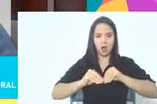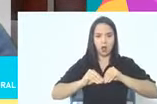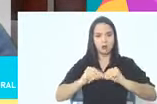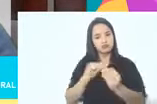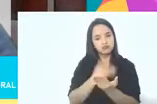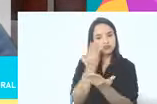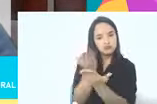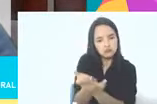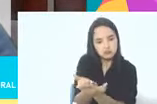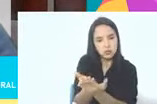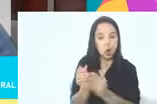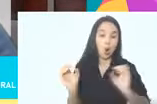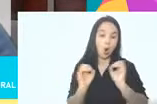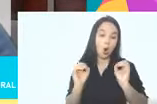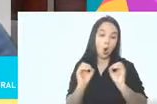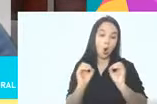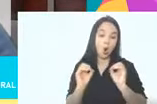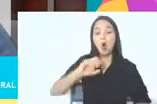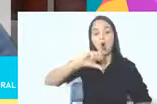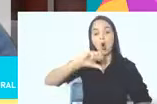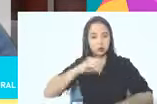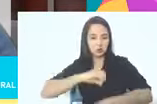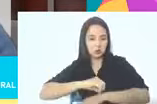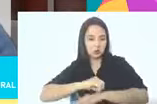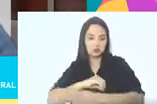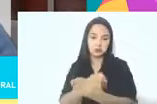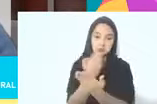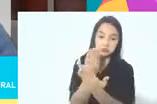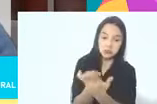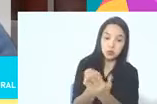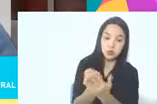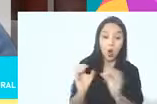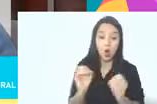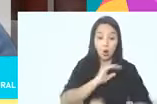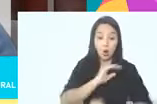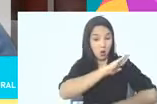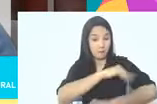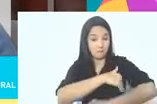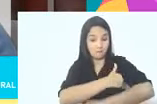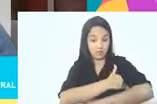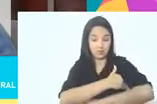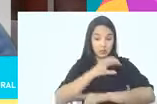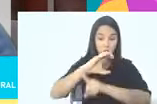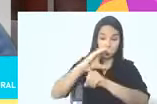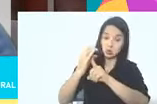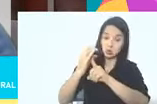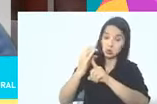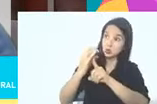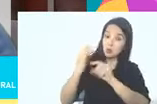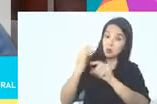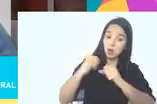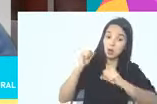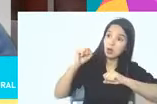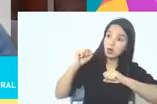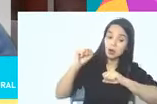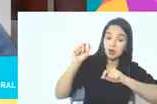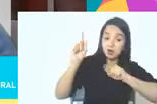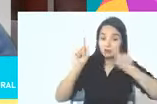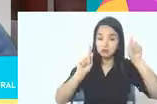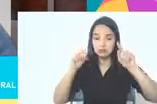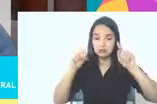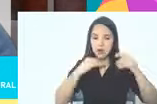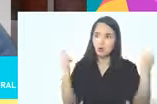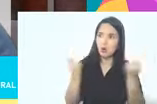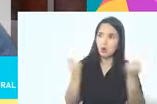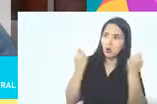procesos culturales puedan estar en ese laboratorio. Los consejeros municipales de cultura, los artistas, los